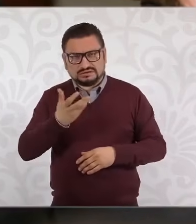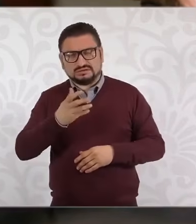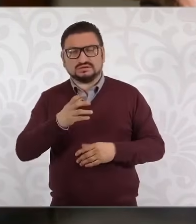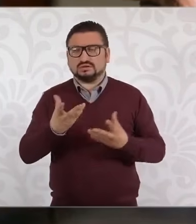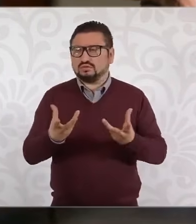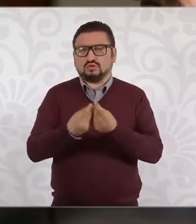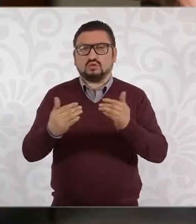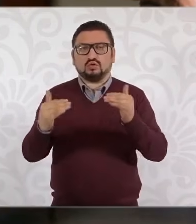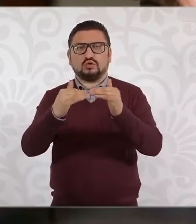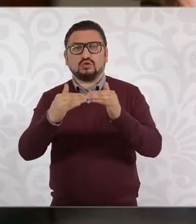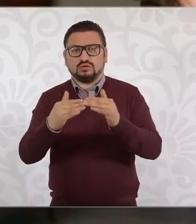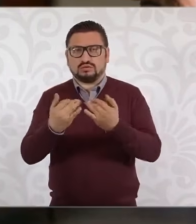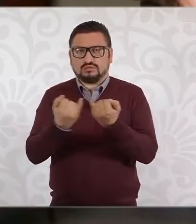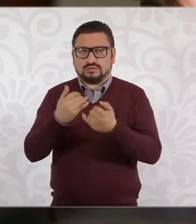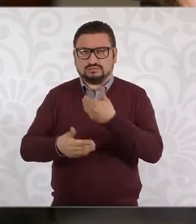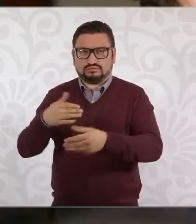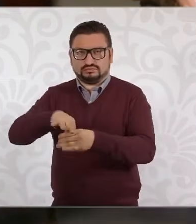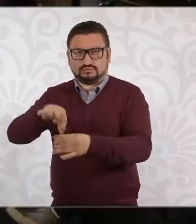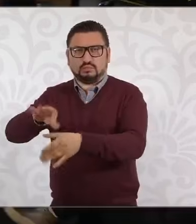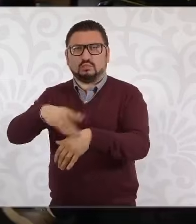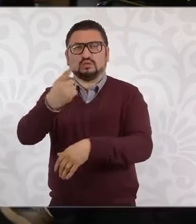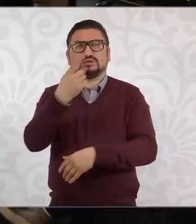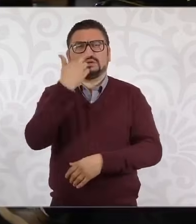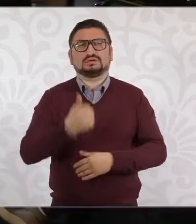empate con el proceso electoral?